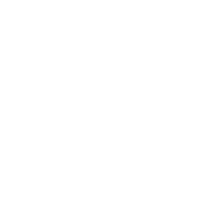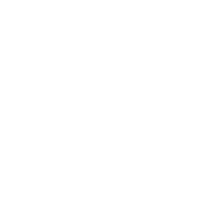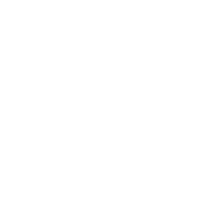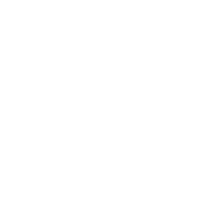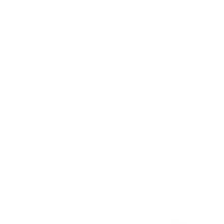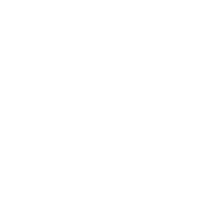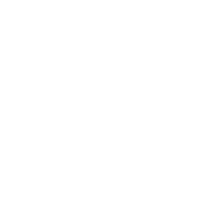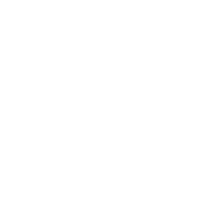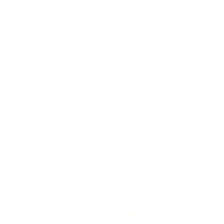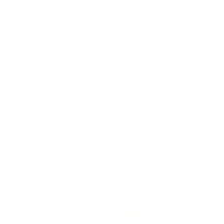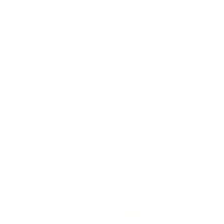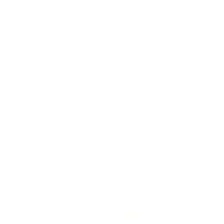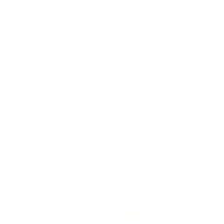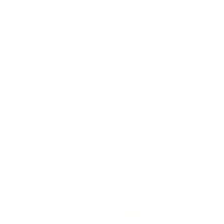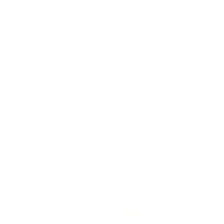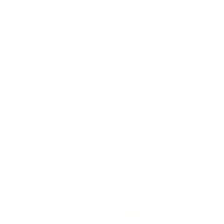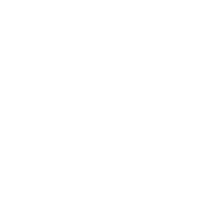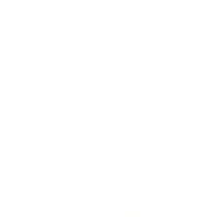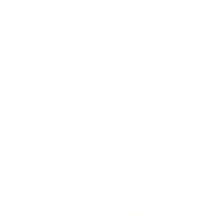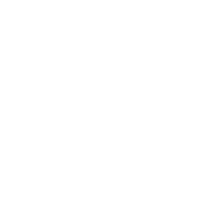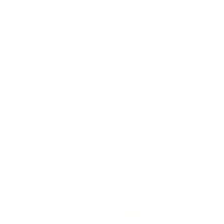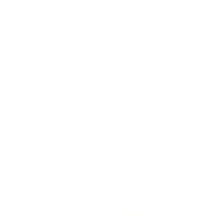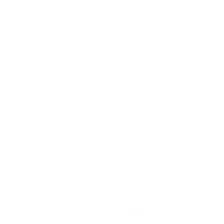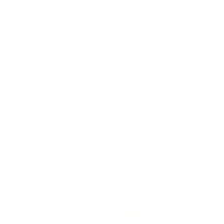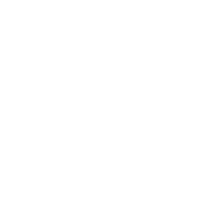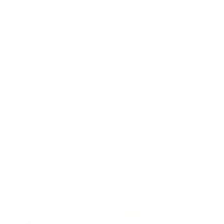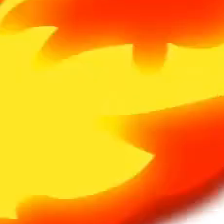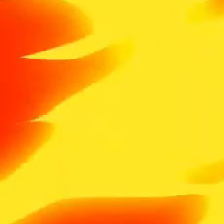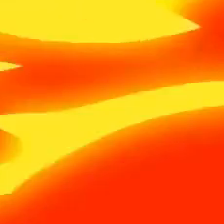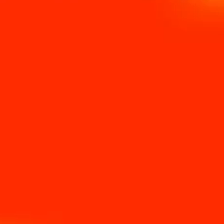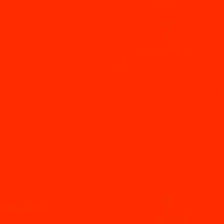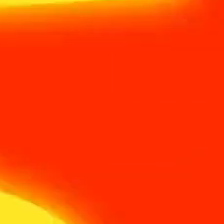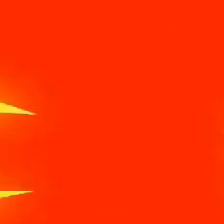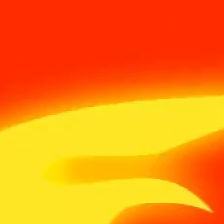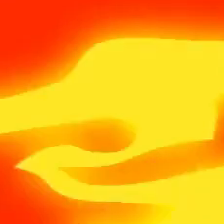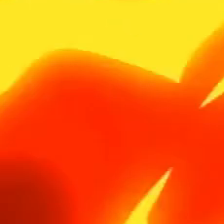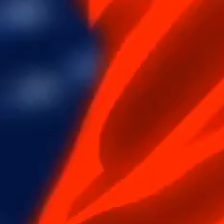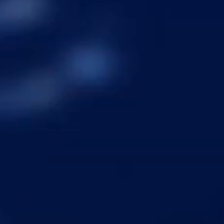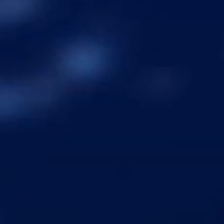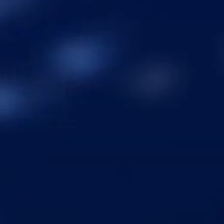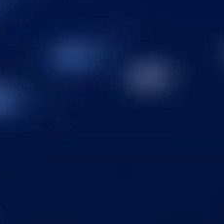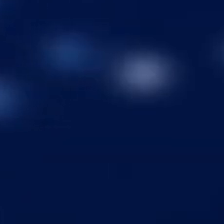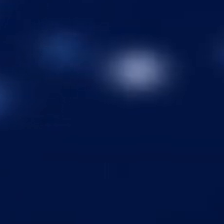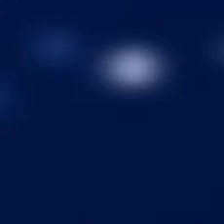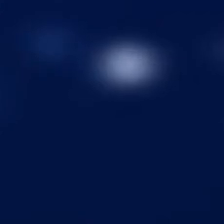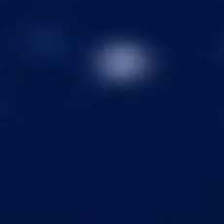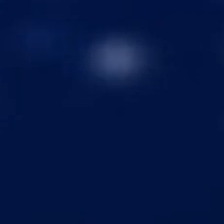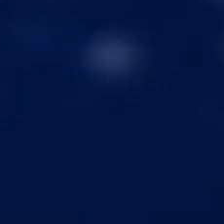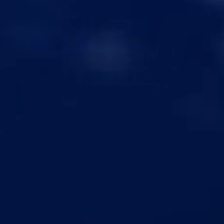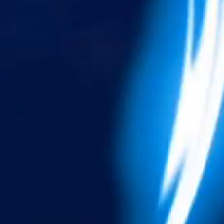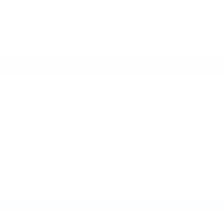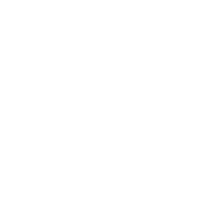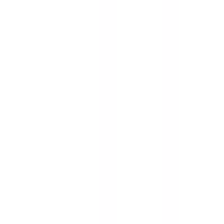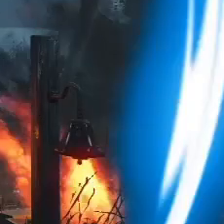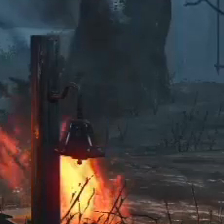un son unos sinvergüenzas sin vergüenzas